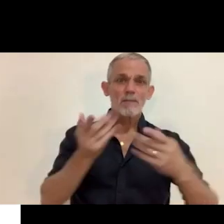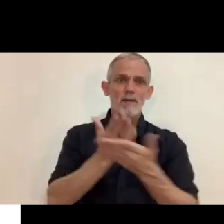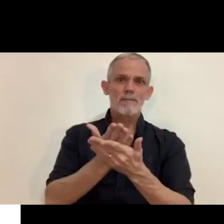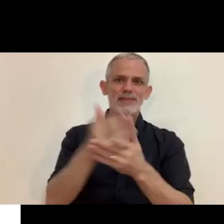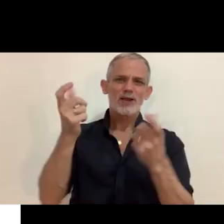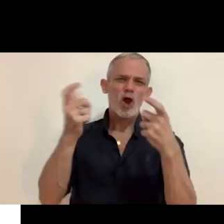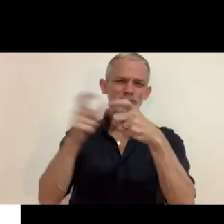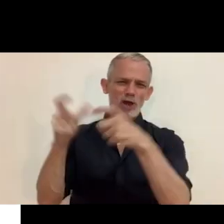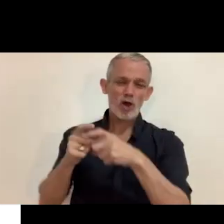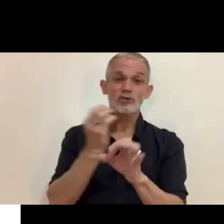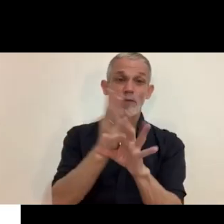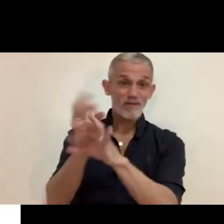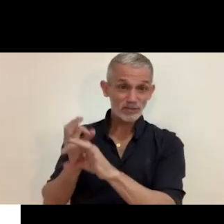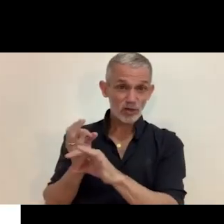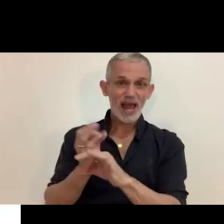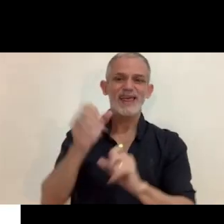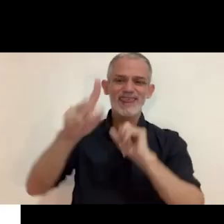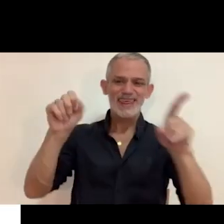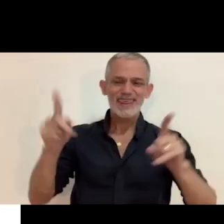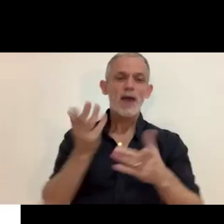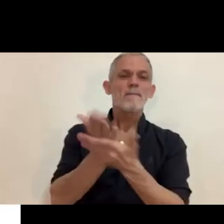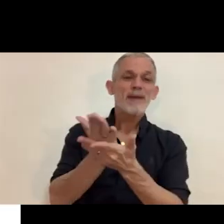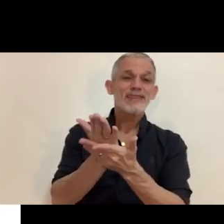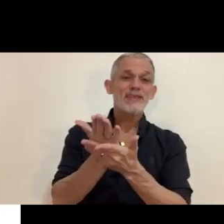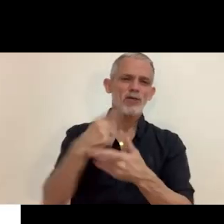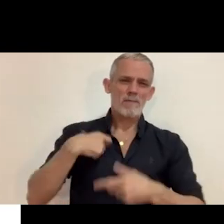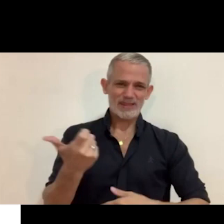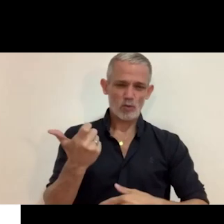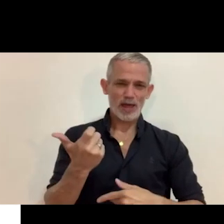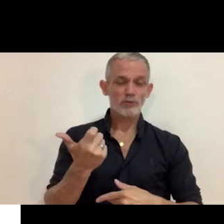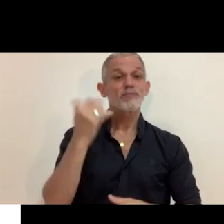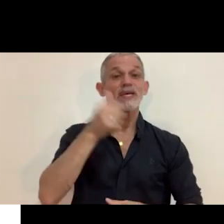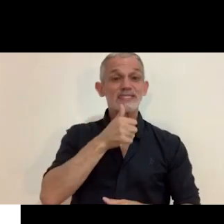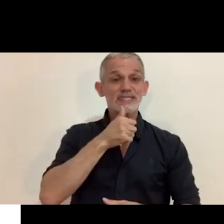consejos a través de las peticiones de los matriculados.